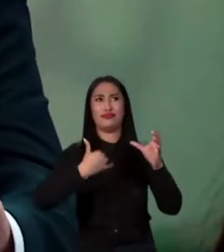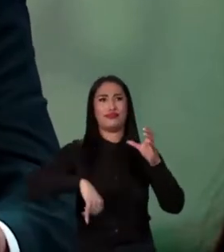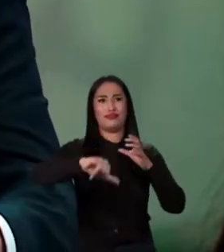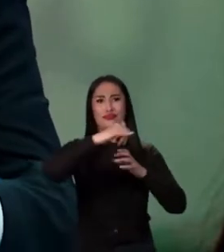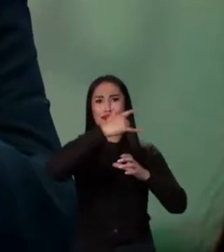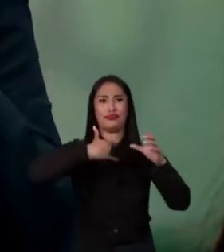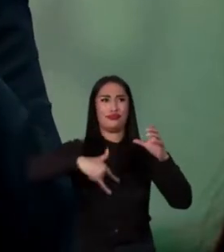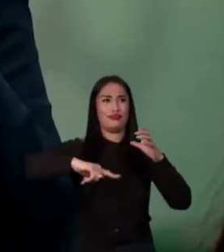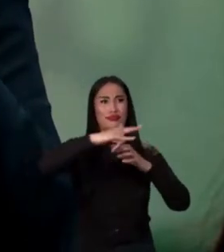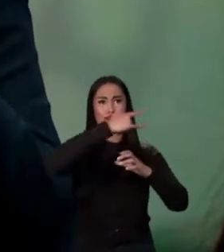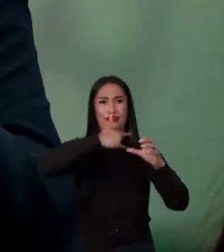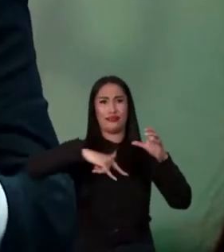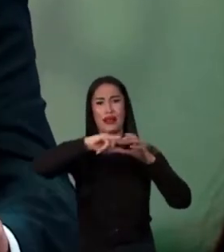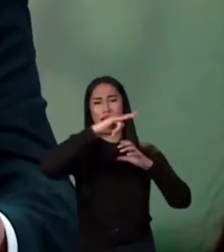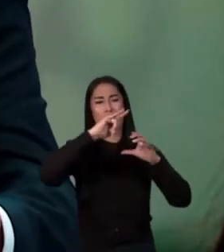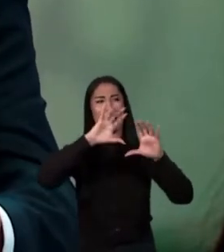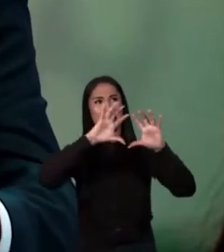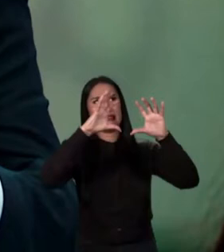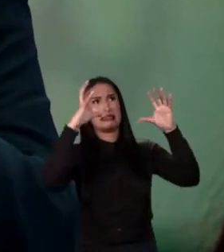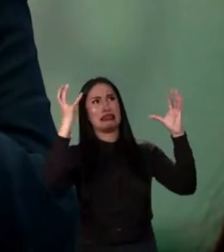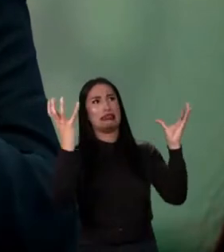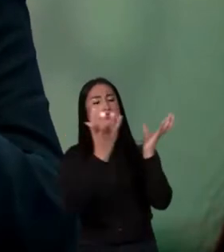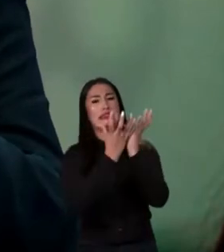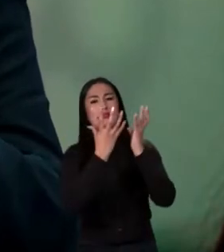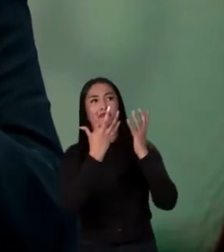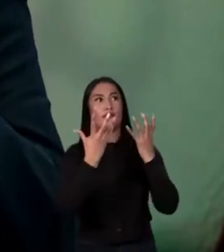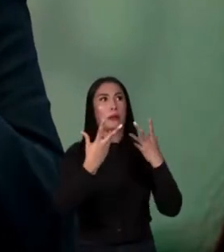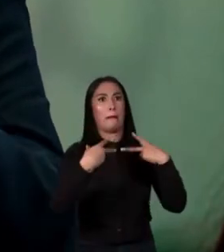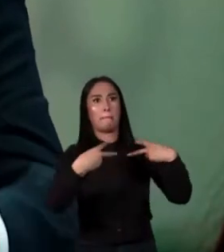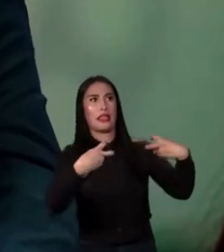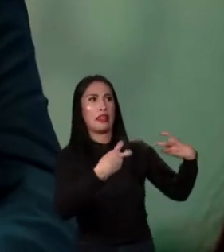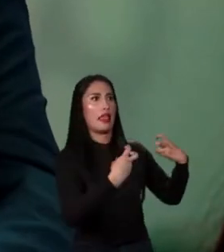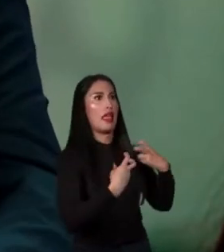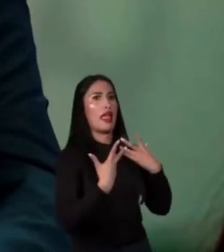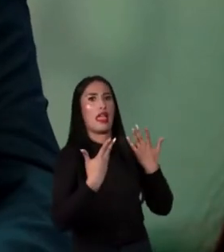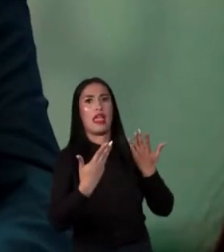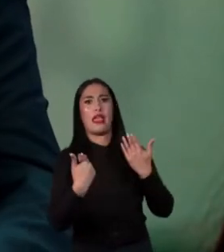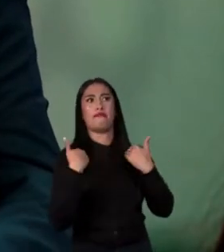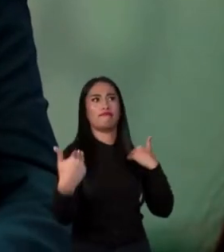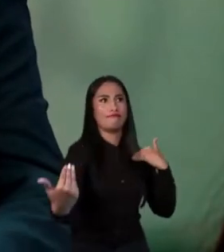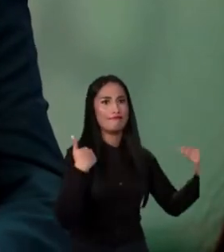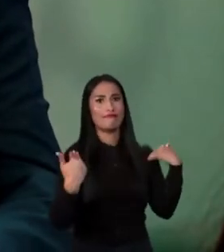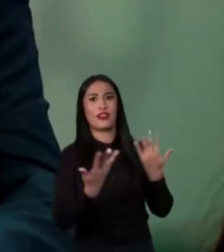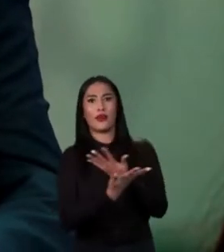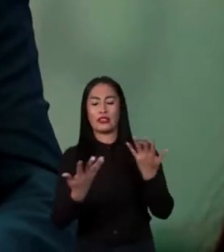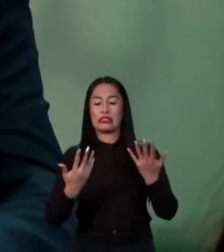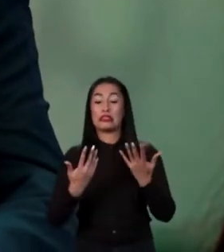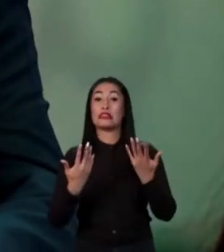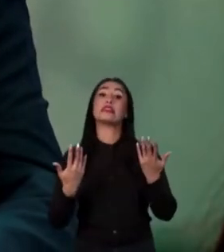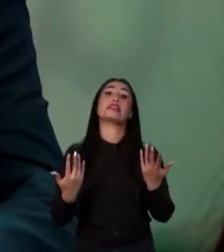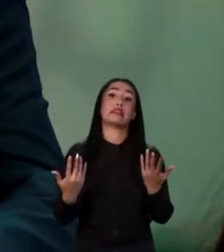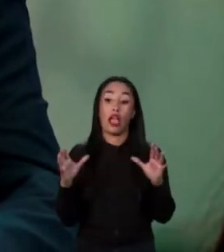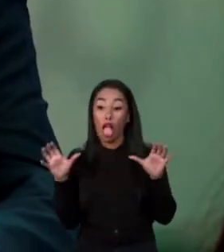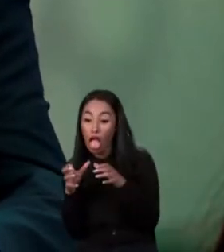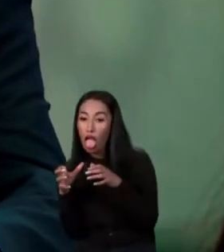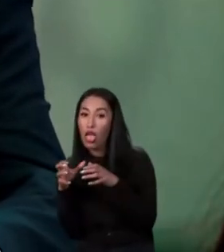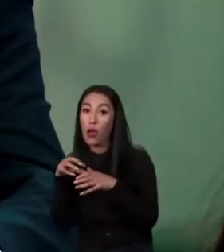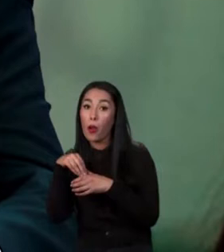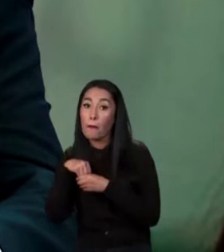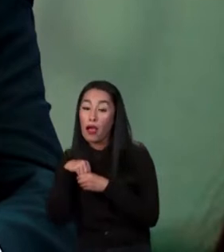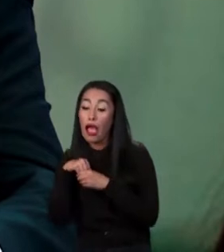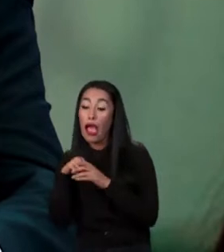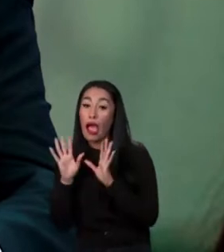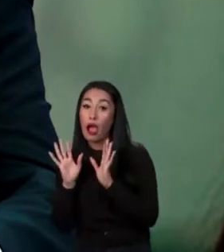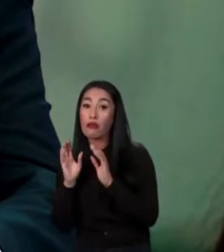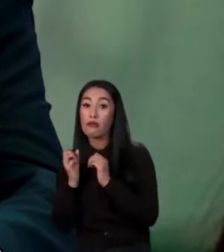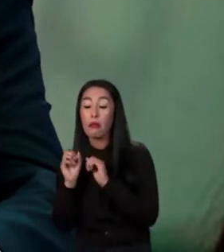internacionalización aún mucho más agresivos por eso que hace en el 2017 resolvimos iniciar un proceso